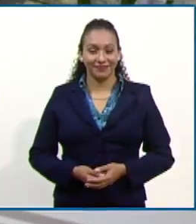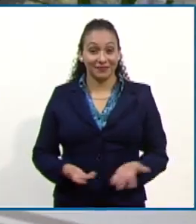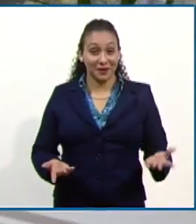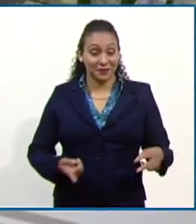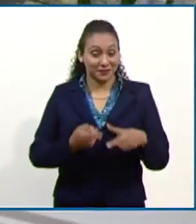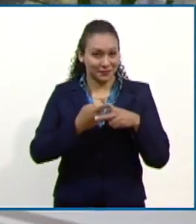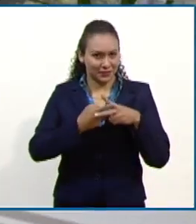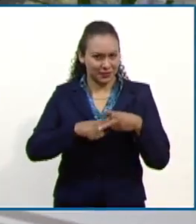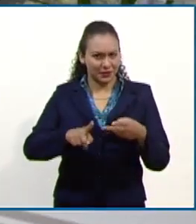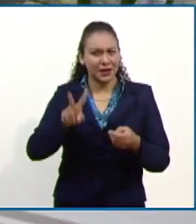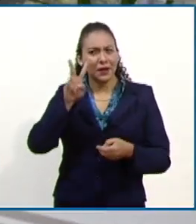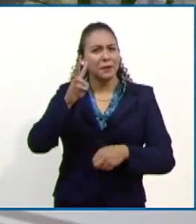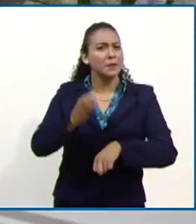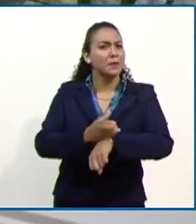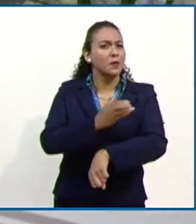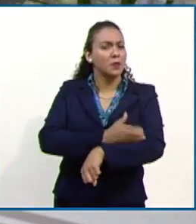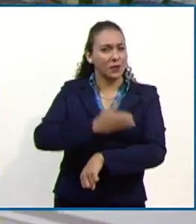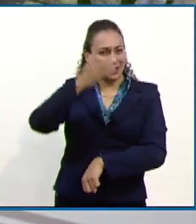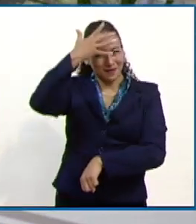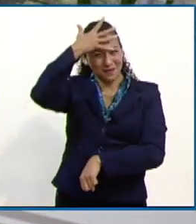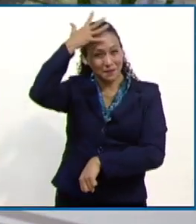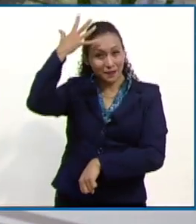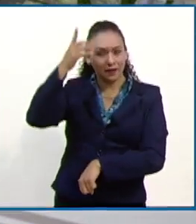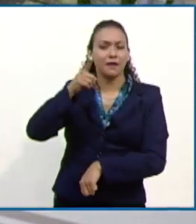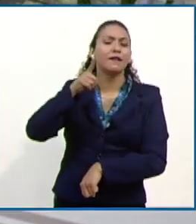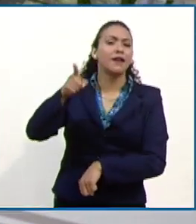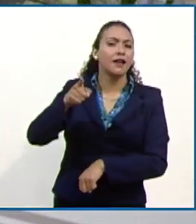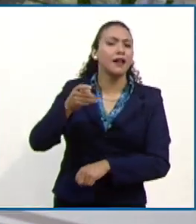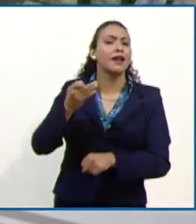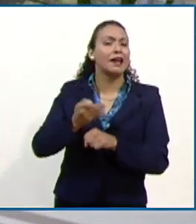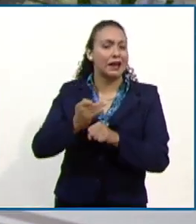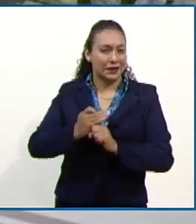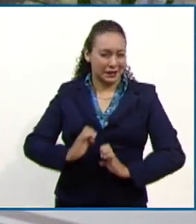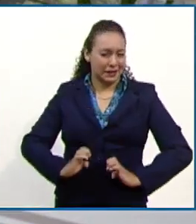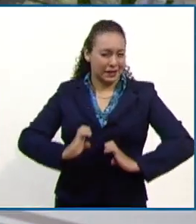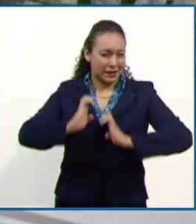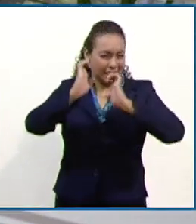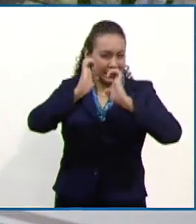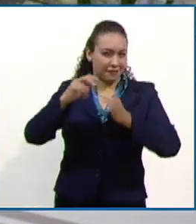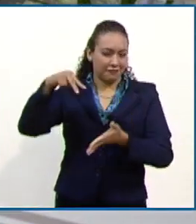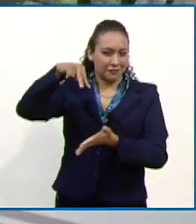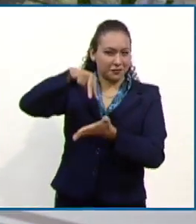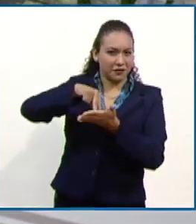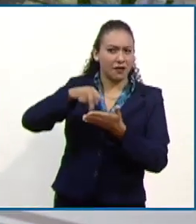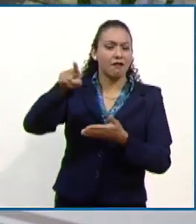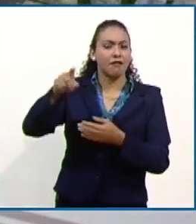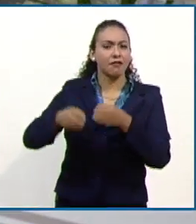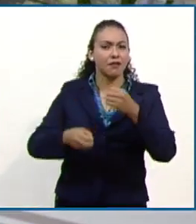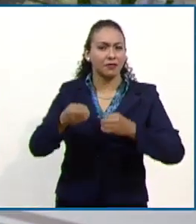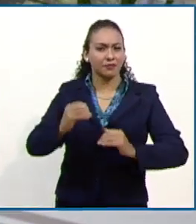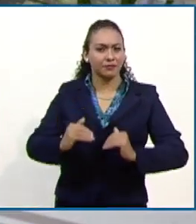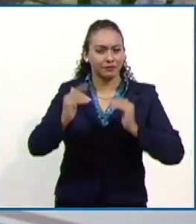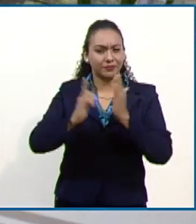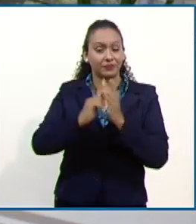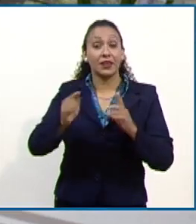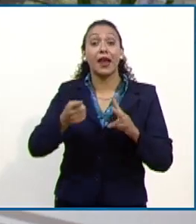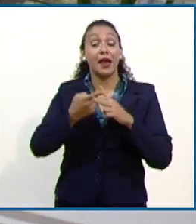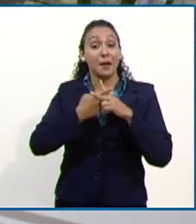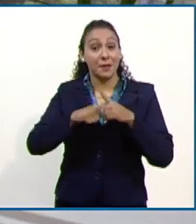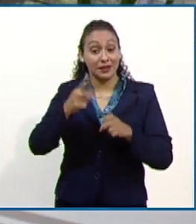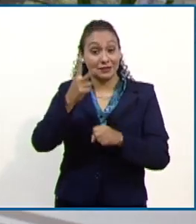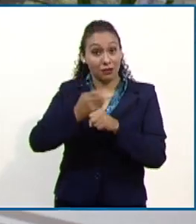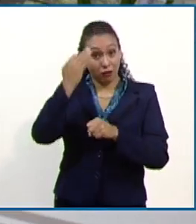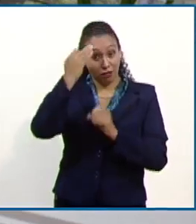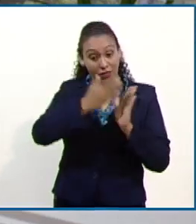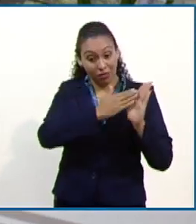Iniciamos enlazándonos con nuestro compañero Mario López Peña hasta el edificio sede de la Suprema Corte, donde se inauguró el segundo periodo de